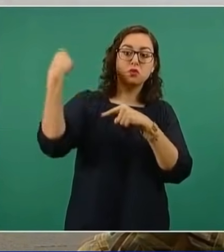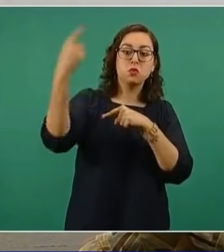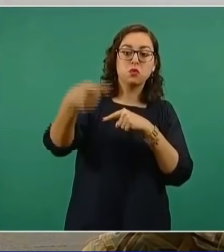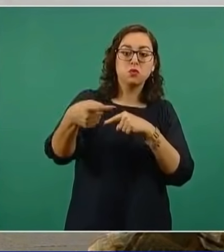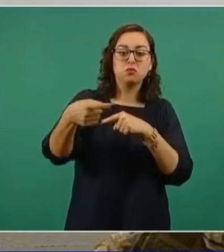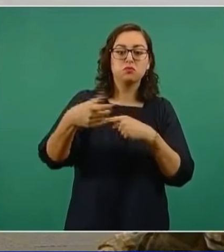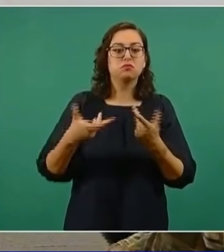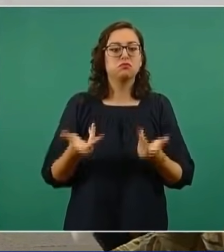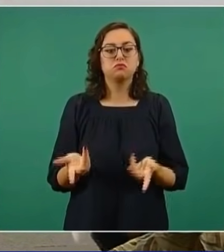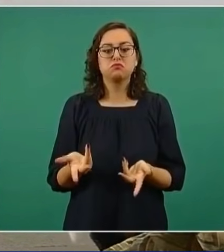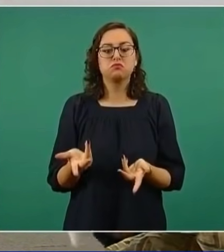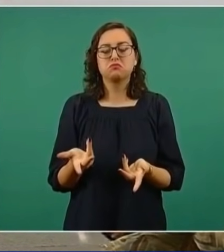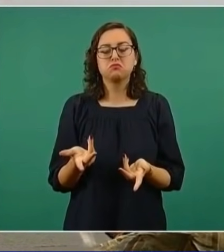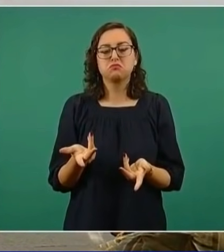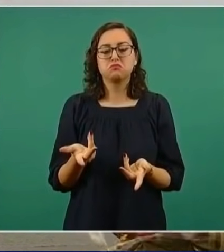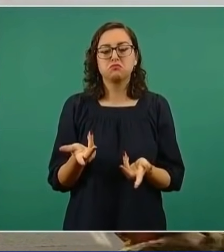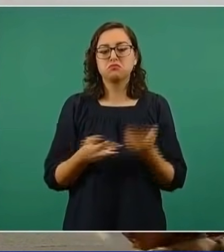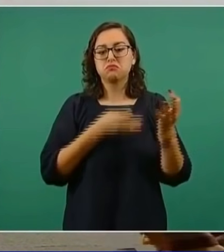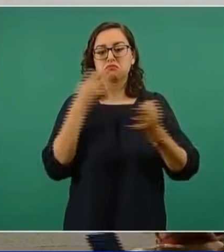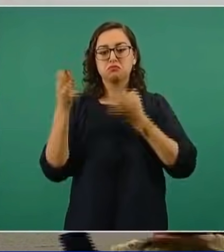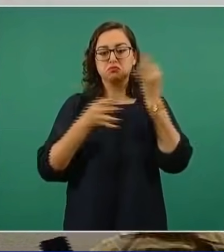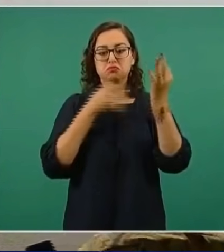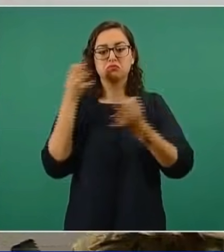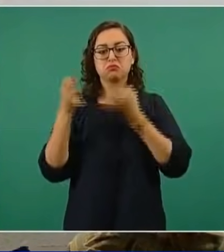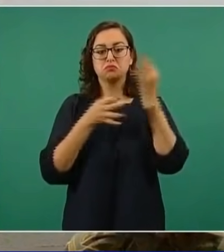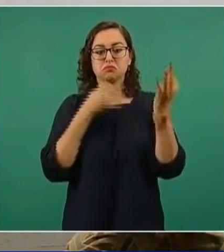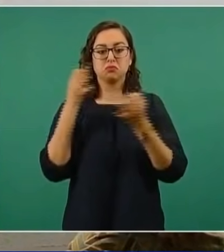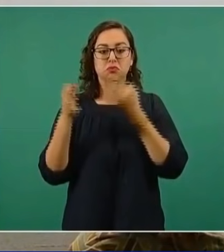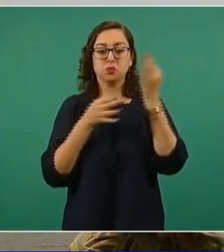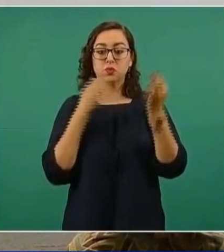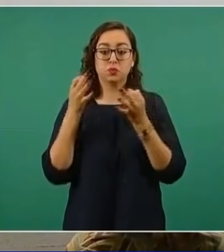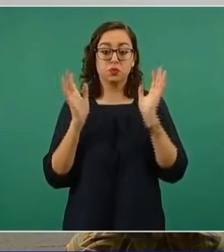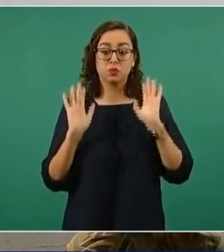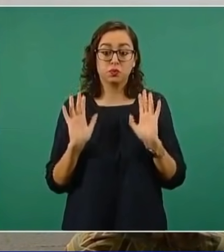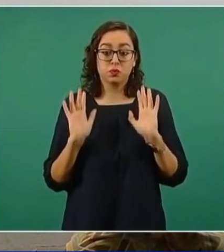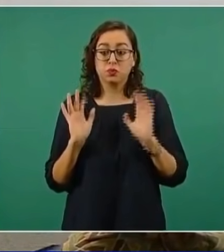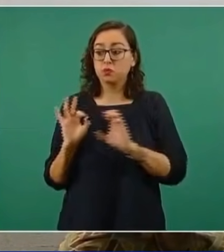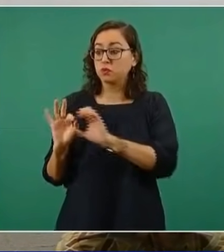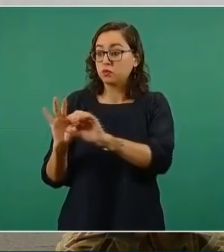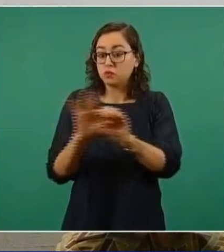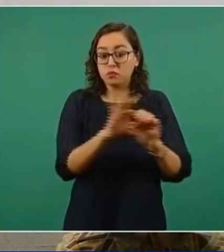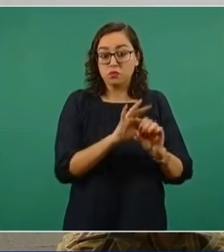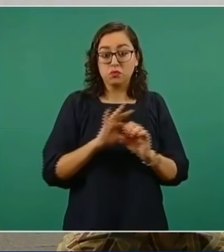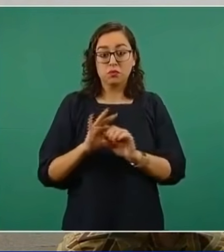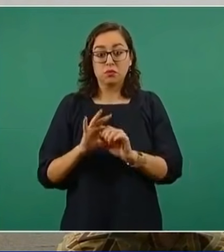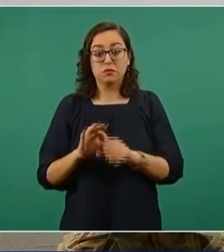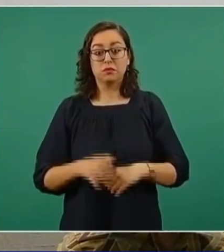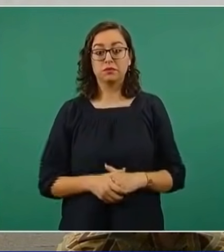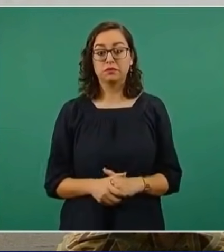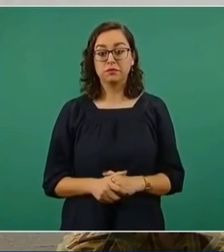era simplemente propaganda se determinó en votación dividida